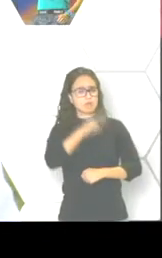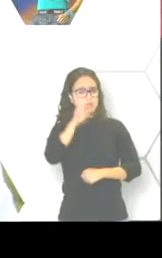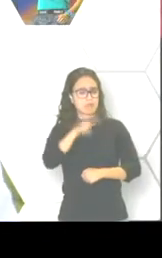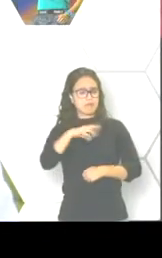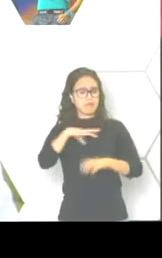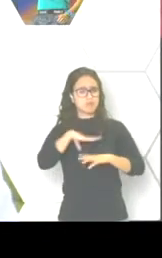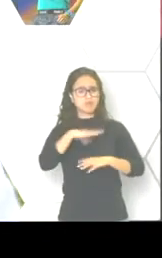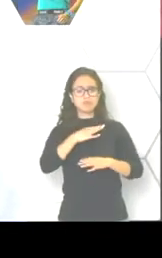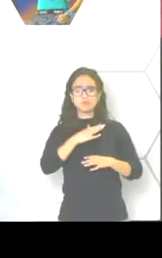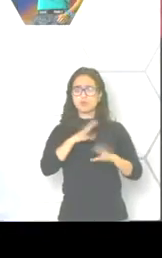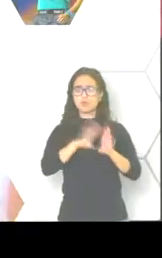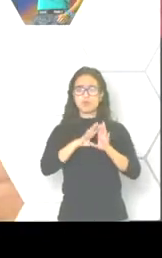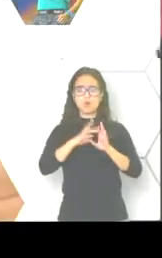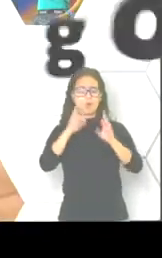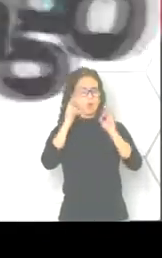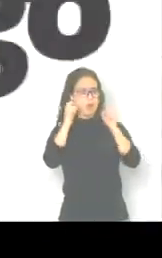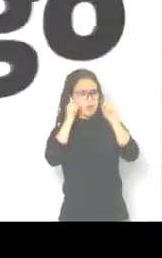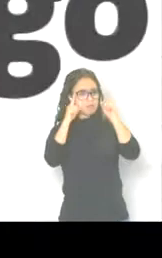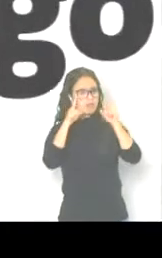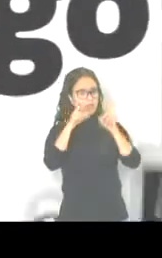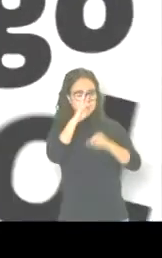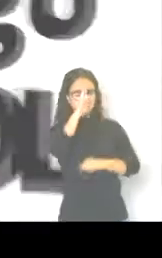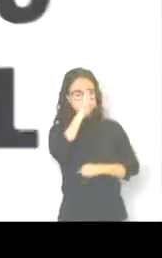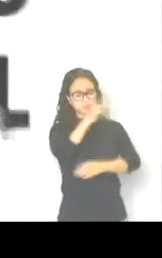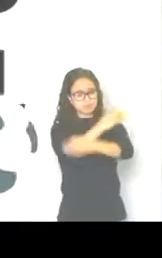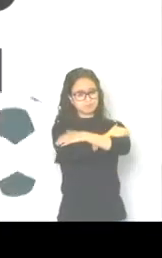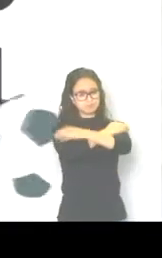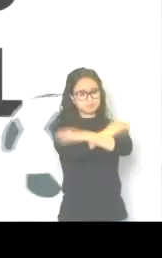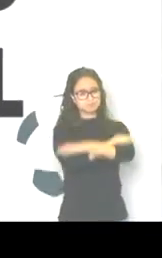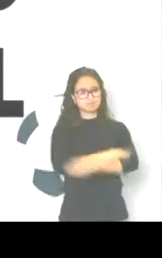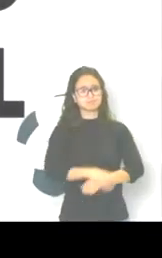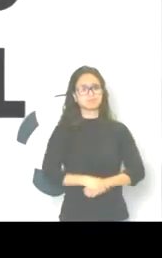profunda admiración y respeto. Abrazo grande.